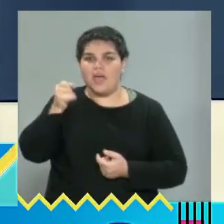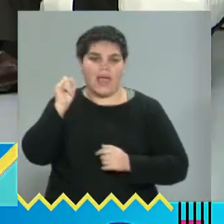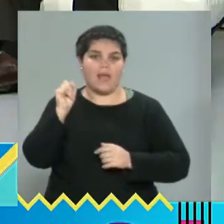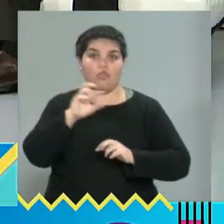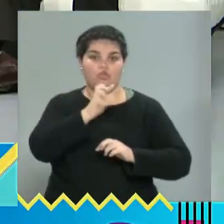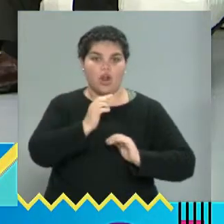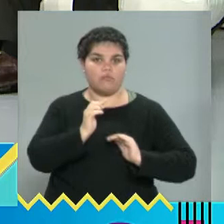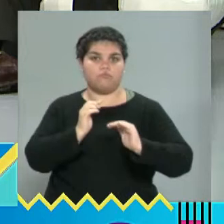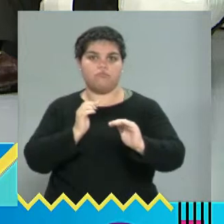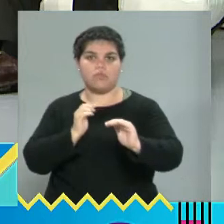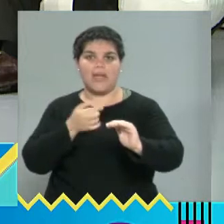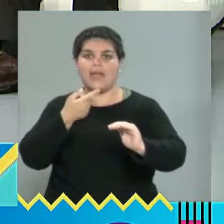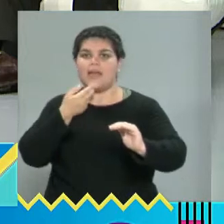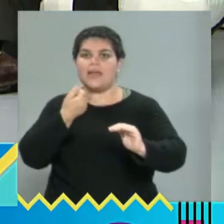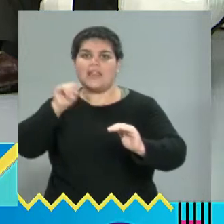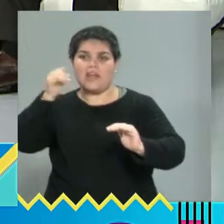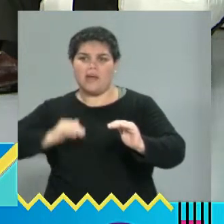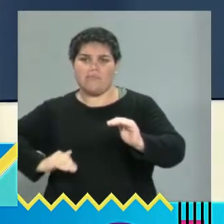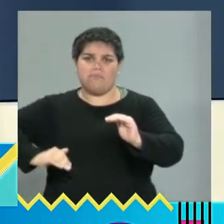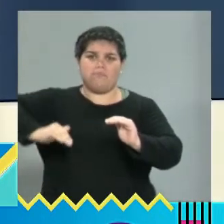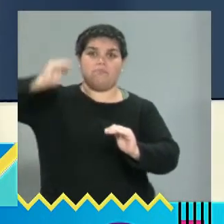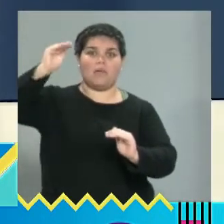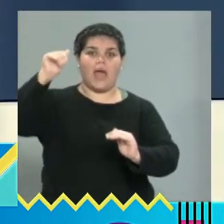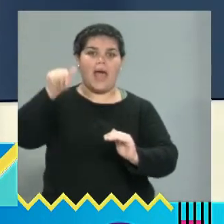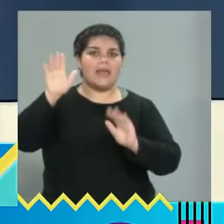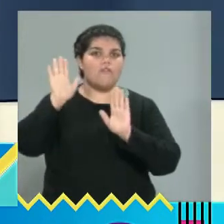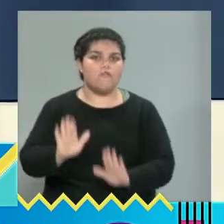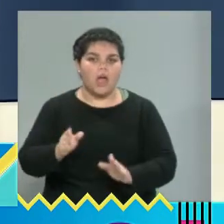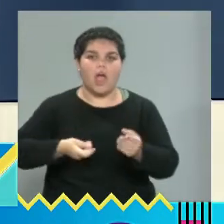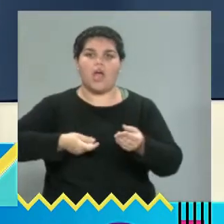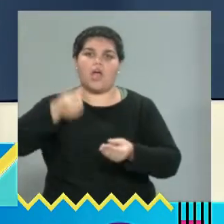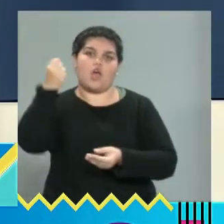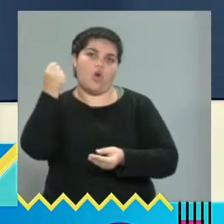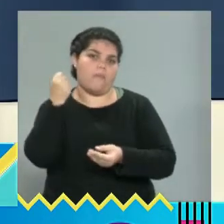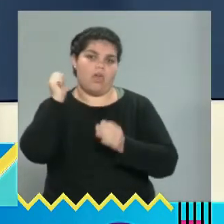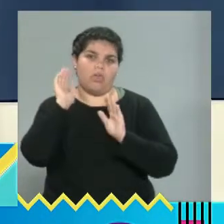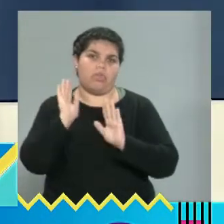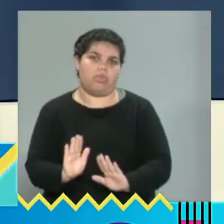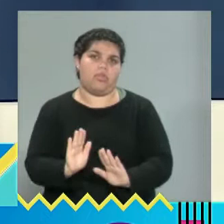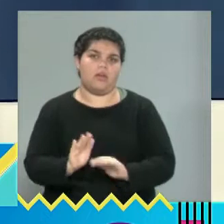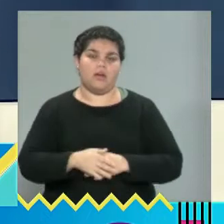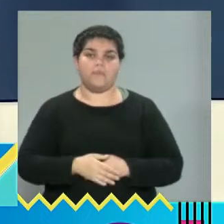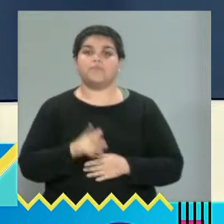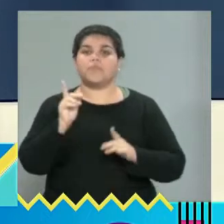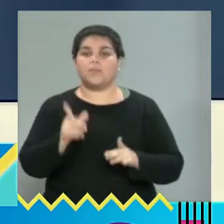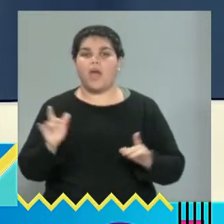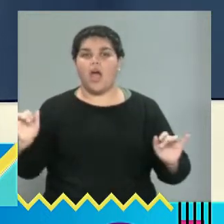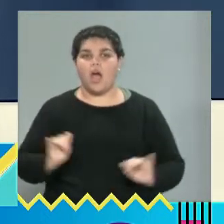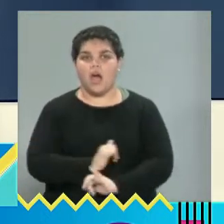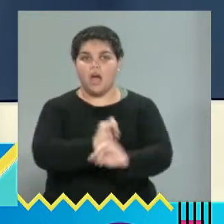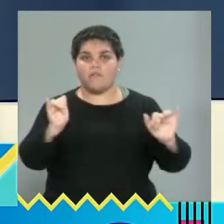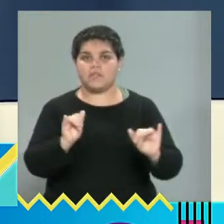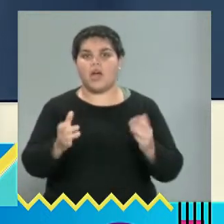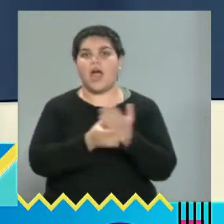interés, ¿te va a frenar la actividad económica? Tenemos que tratar de volver, es decir, los anuncios fiscales, los anuncios de baja del